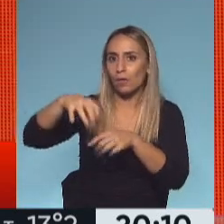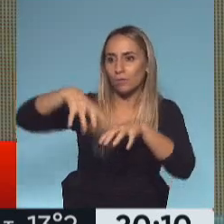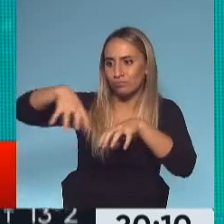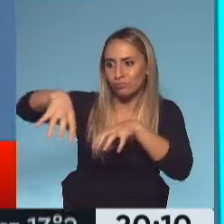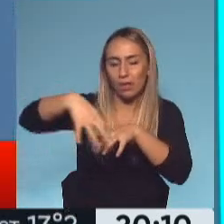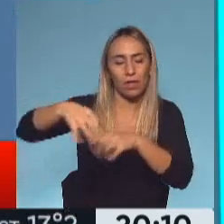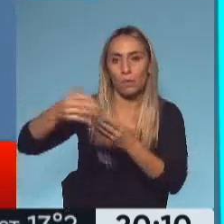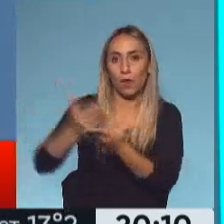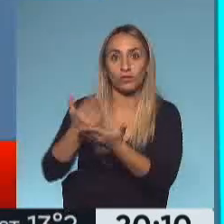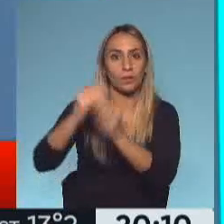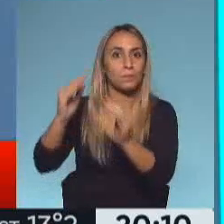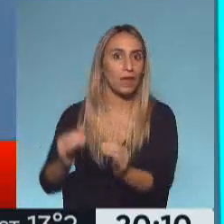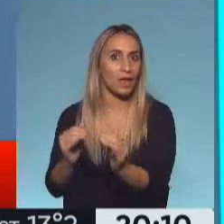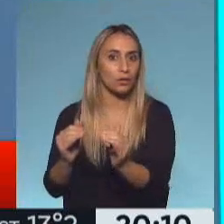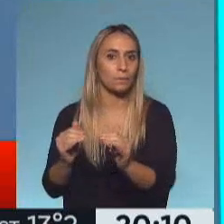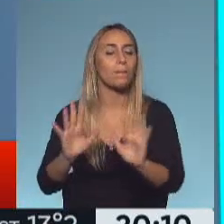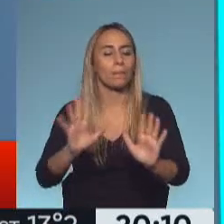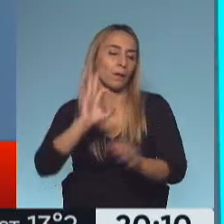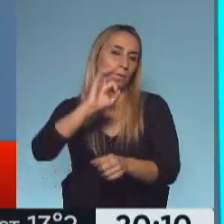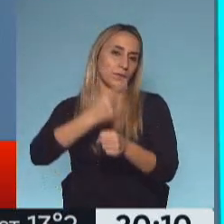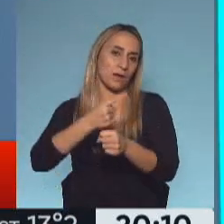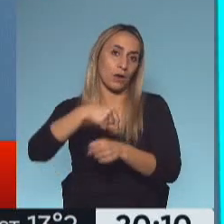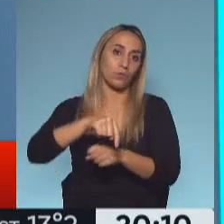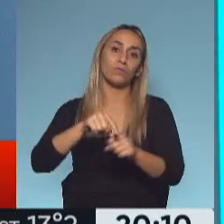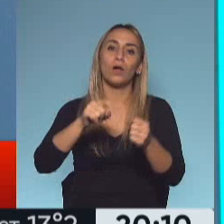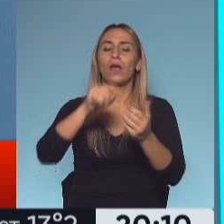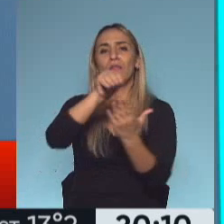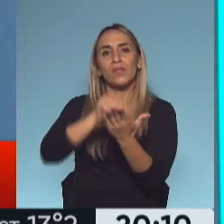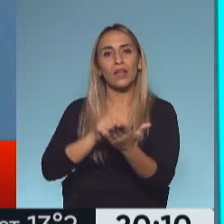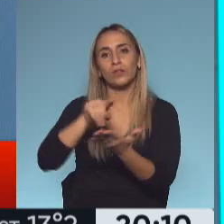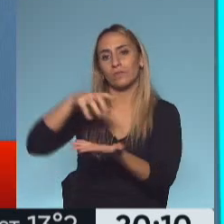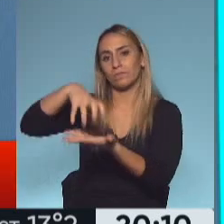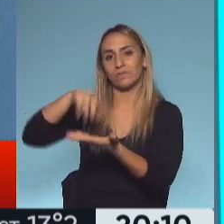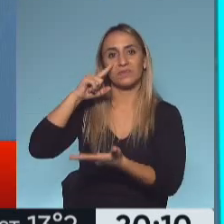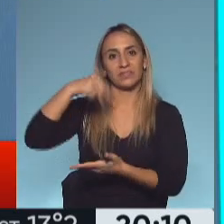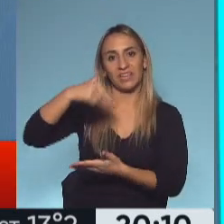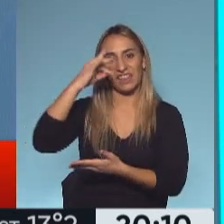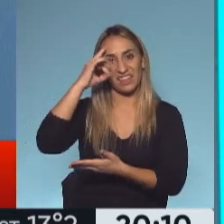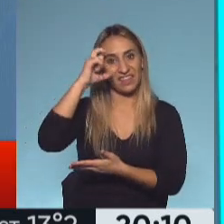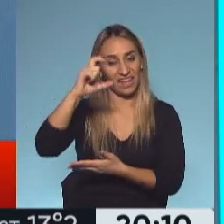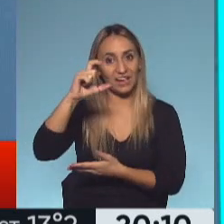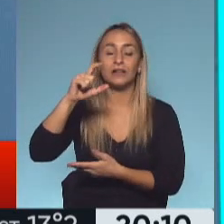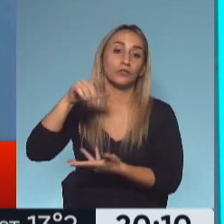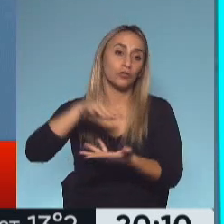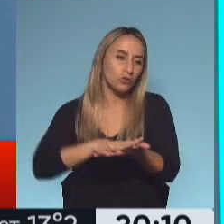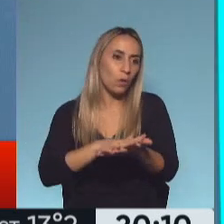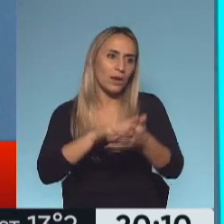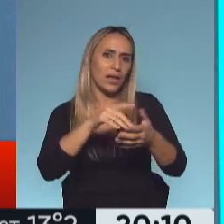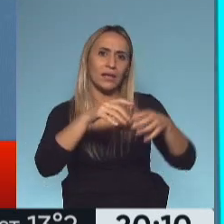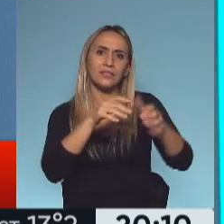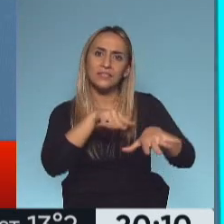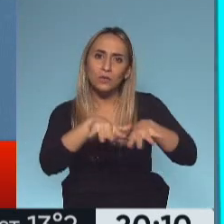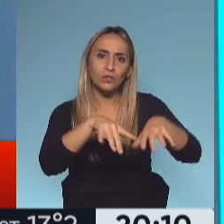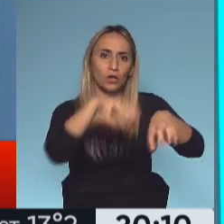Bien, primero para conocer la noticia del día, ¿no? Hoy se conocieron los datos del INDEC respecto al sector industrial y de la construcción. Los datos han